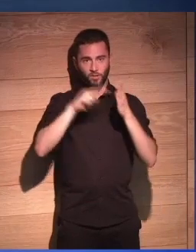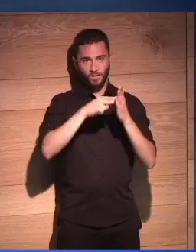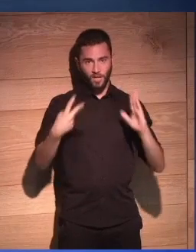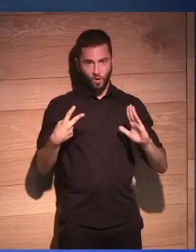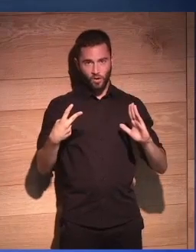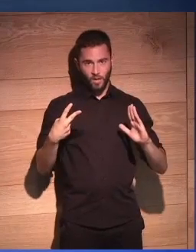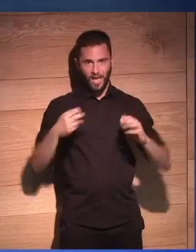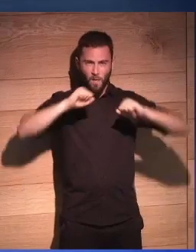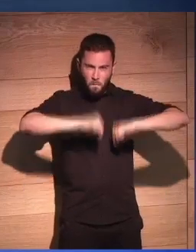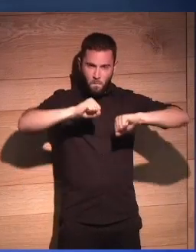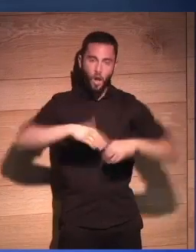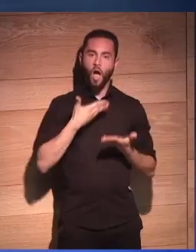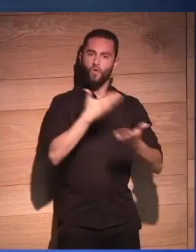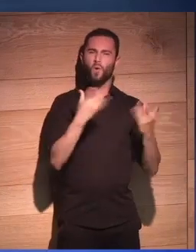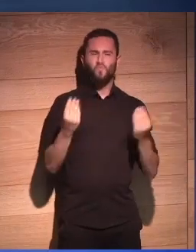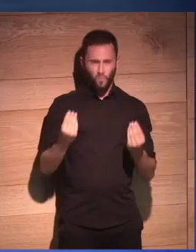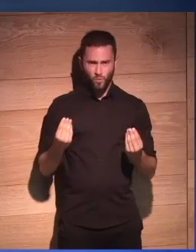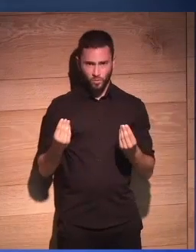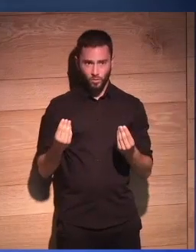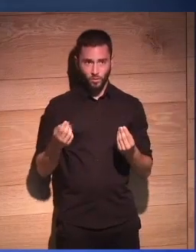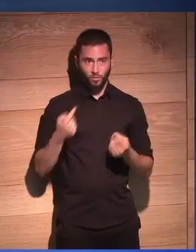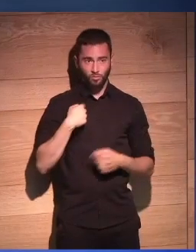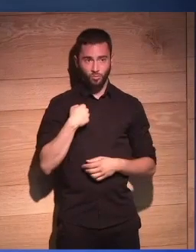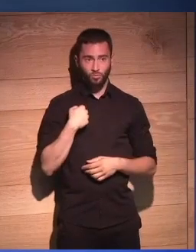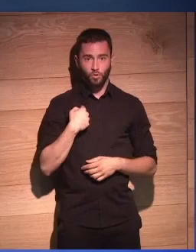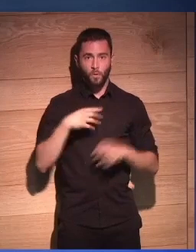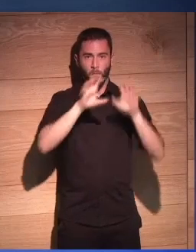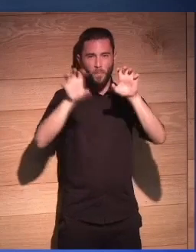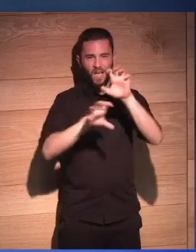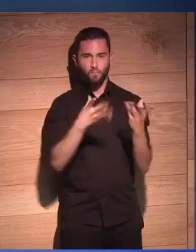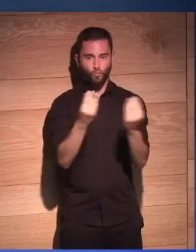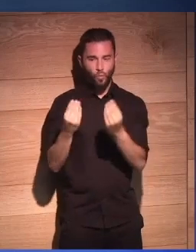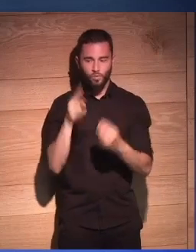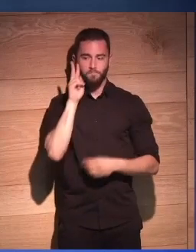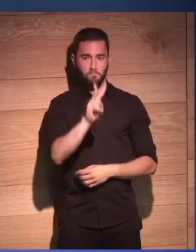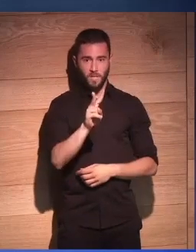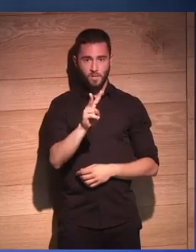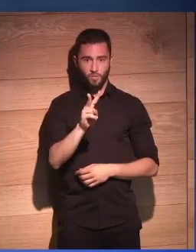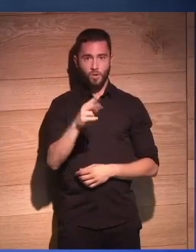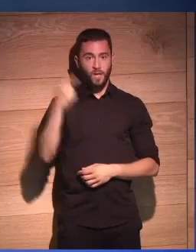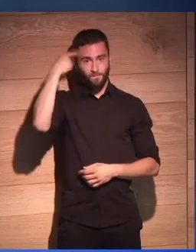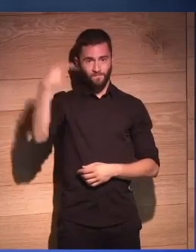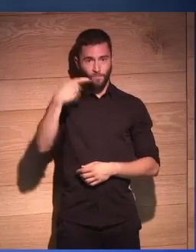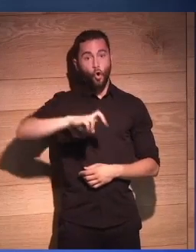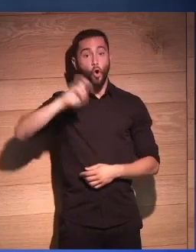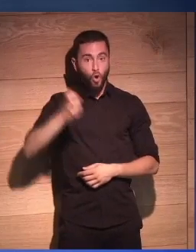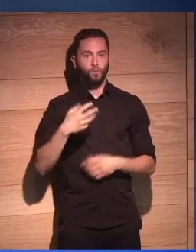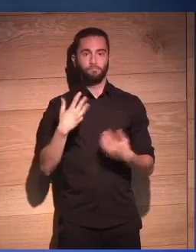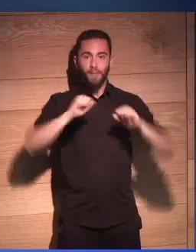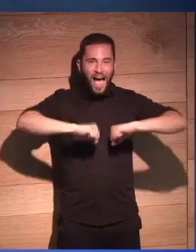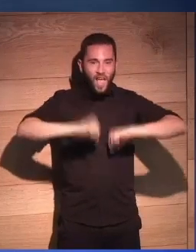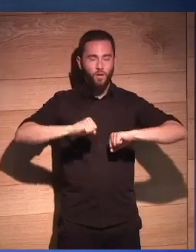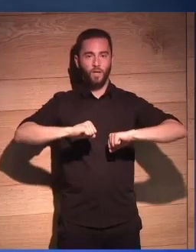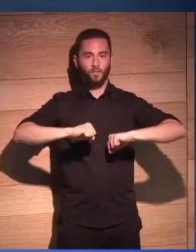muchísimo a la gente mayor. Y esto lo he visto en muchos países, ¿no?, del mundo, que tenemos otro prejuicio que tenemos, es que la gente